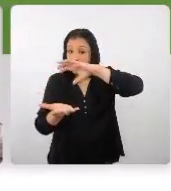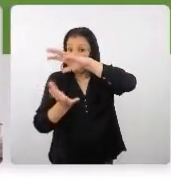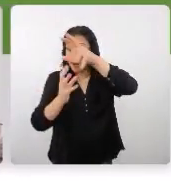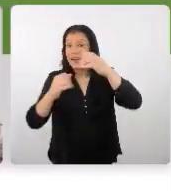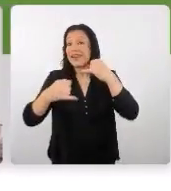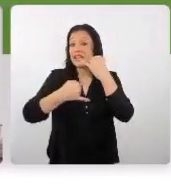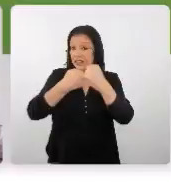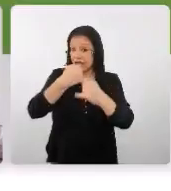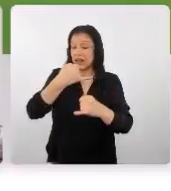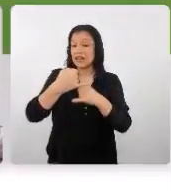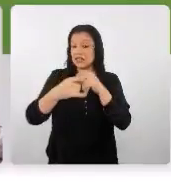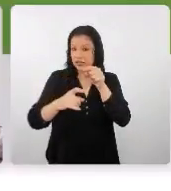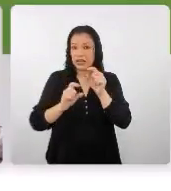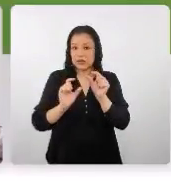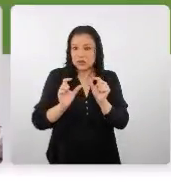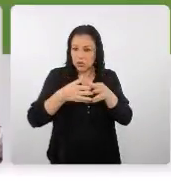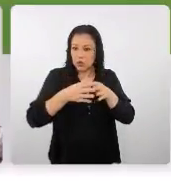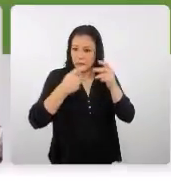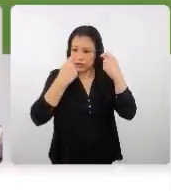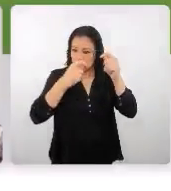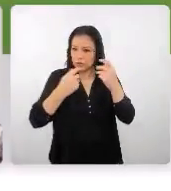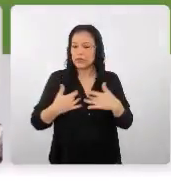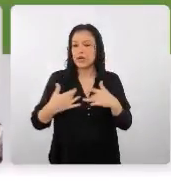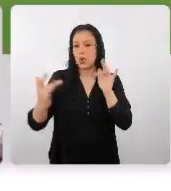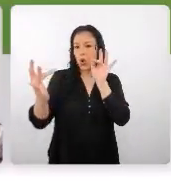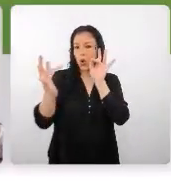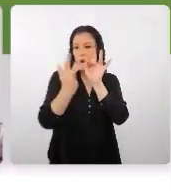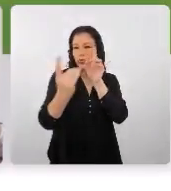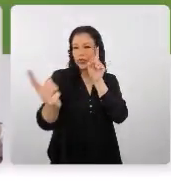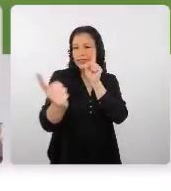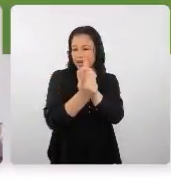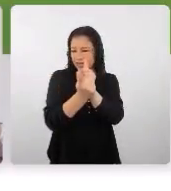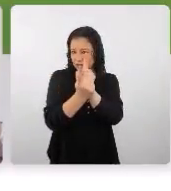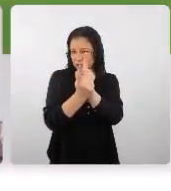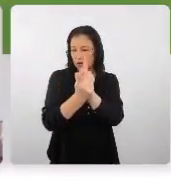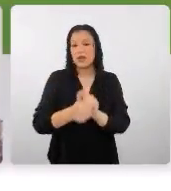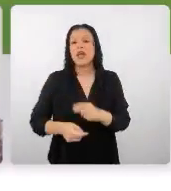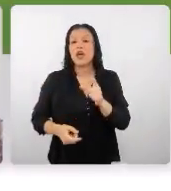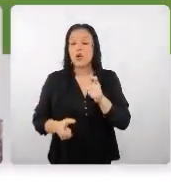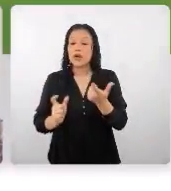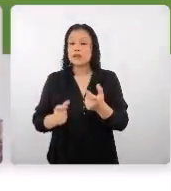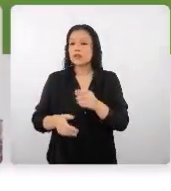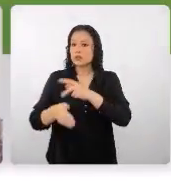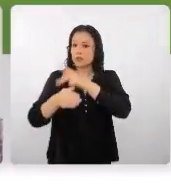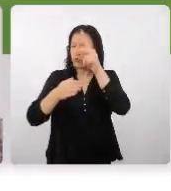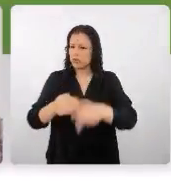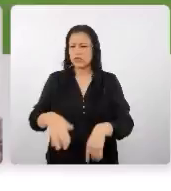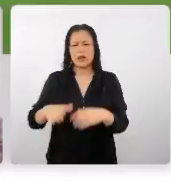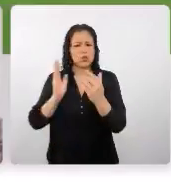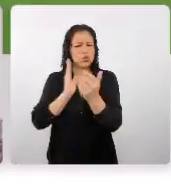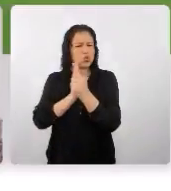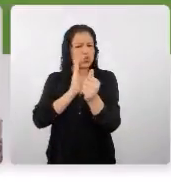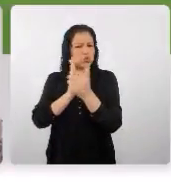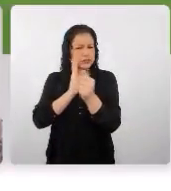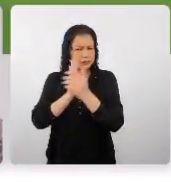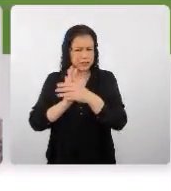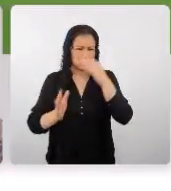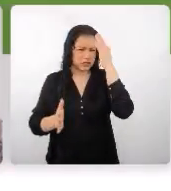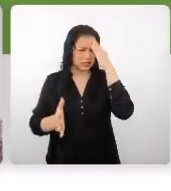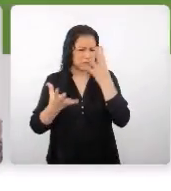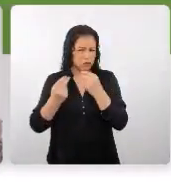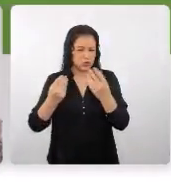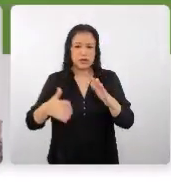donde el sector tiene un contacto directo con estos profesionales especializados y que te va a